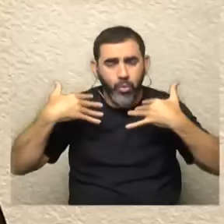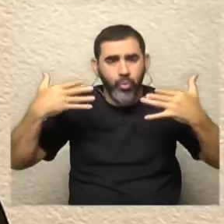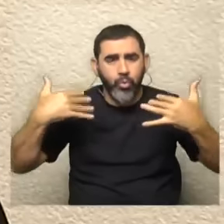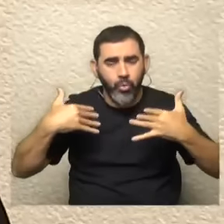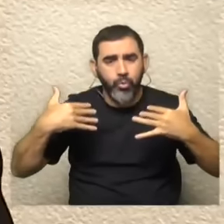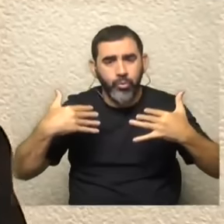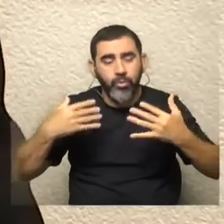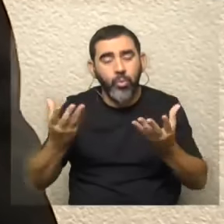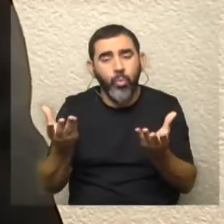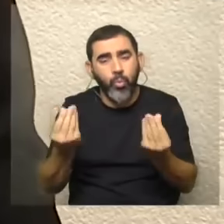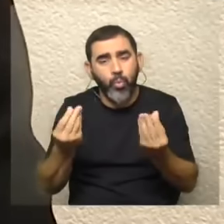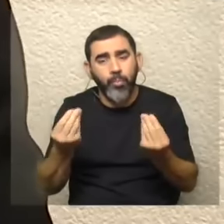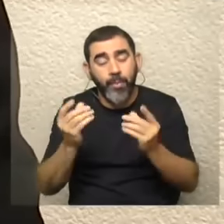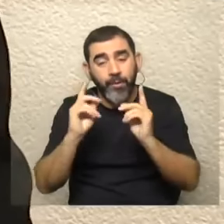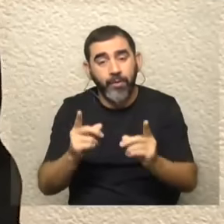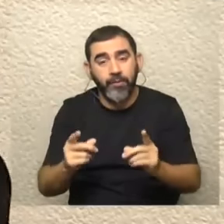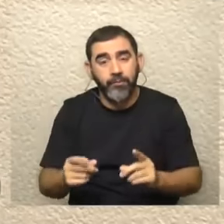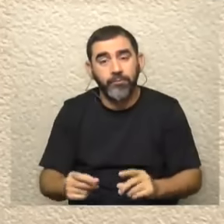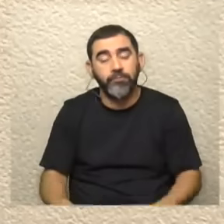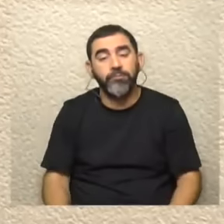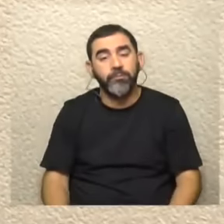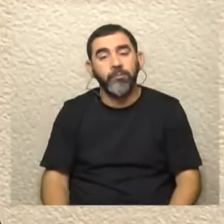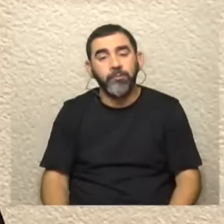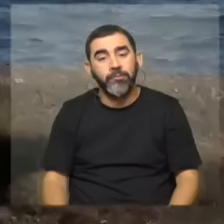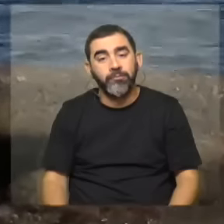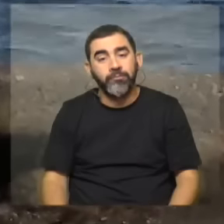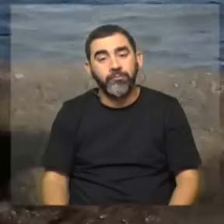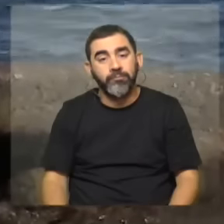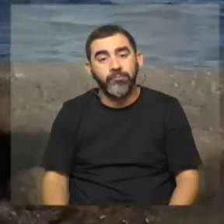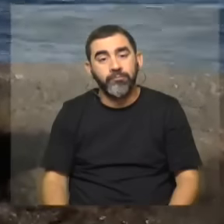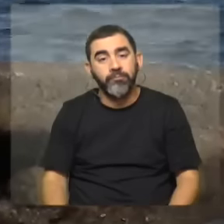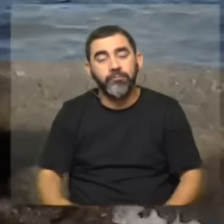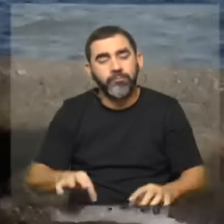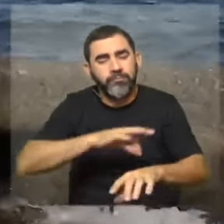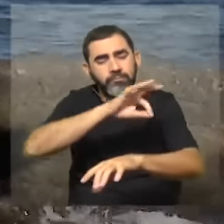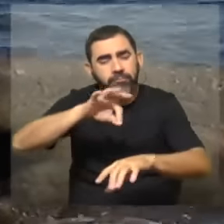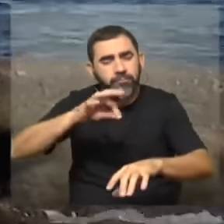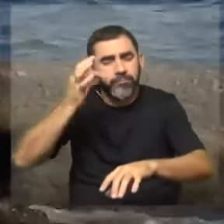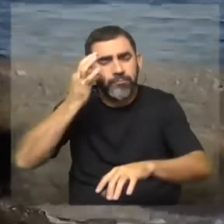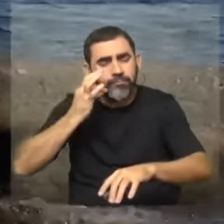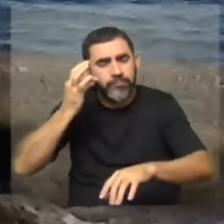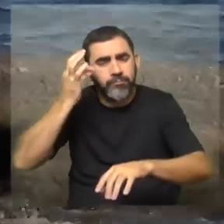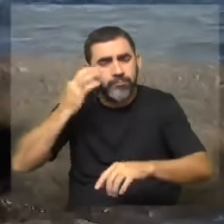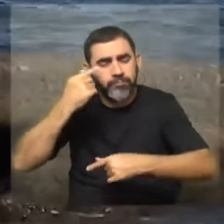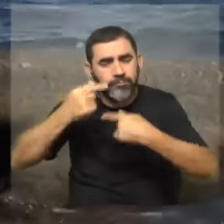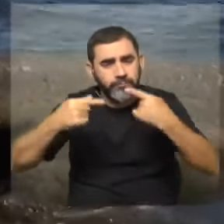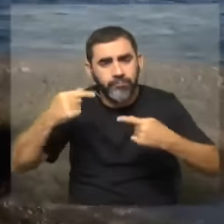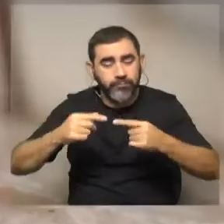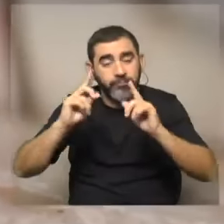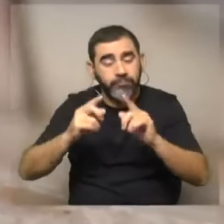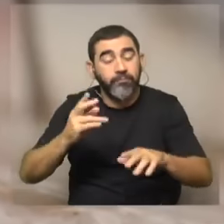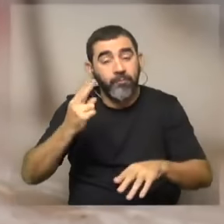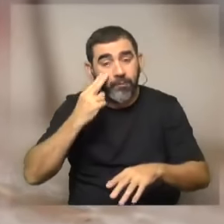alto porcentaje de humedad relativa de una cantidad de insectos Por así decirlo que conllevan